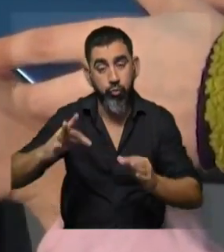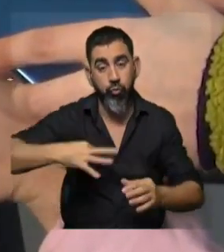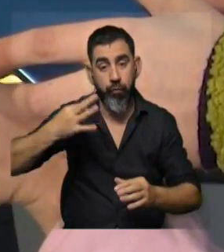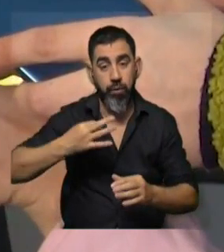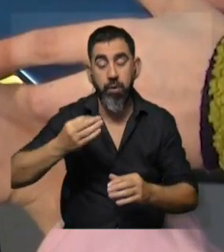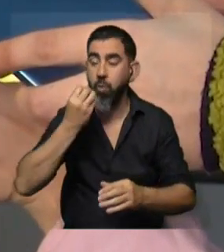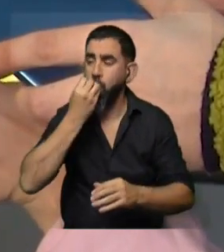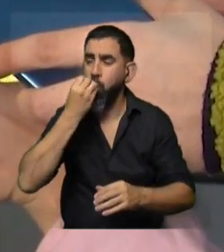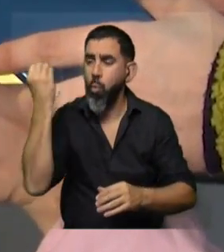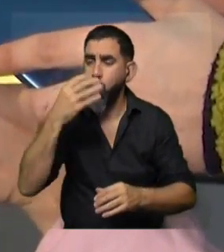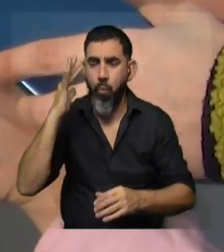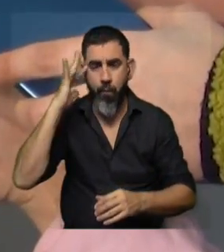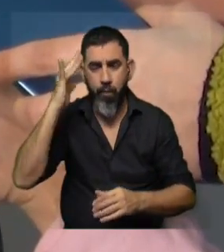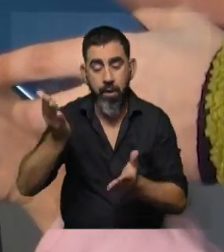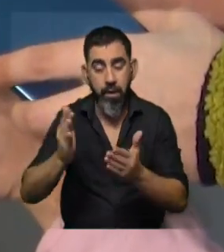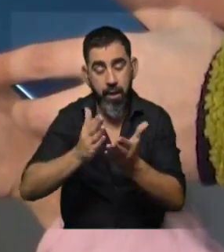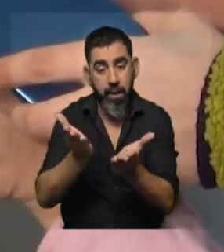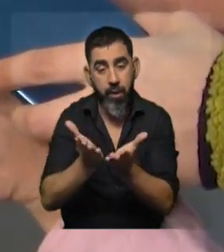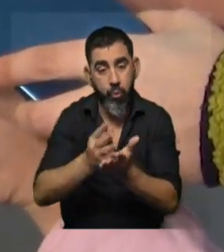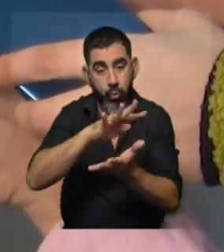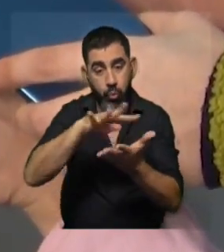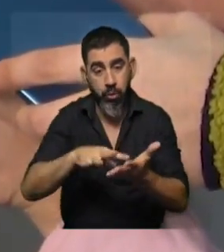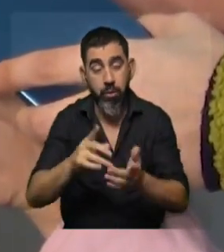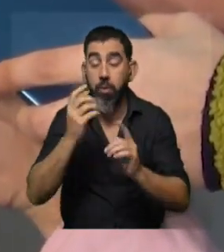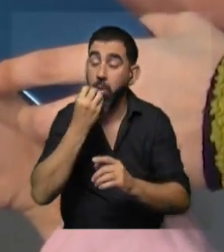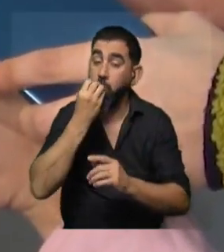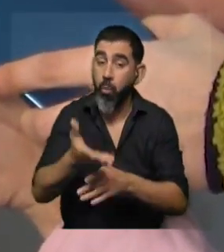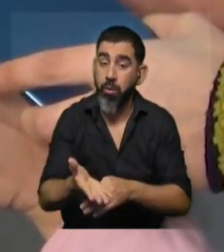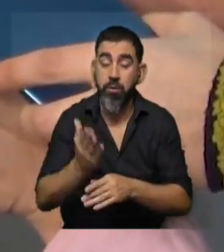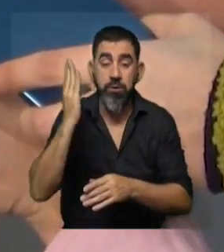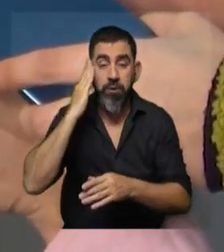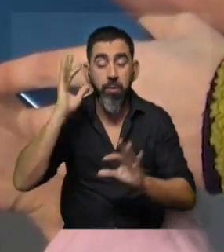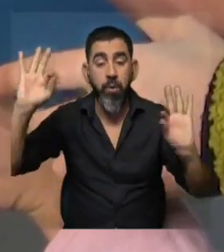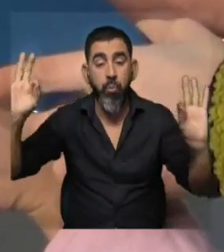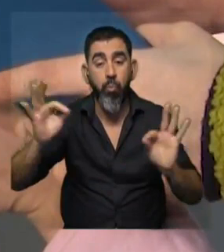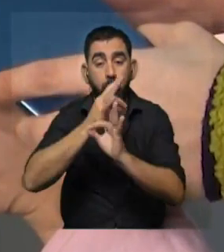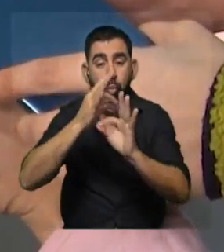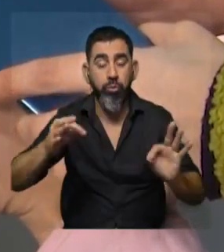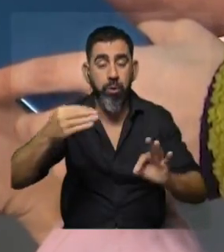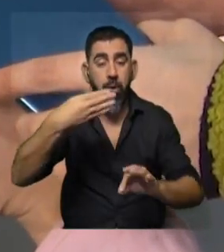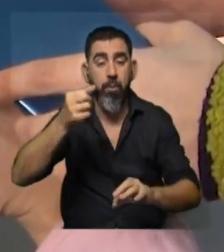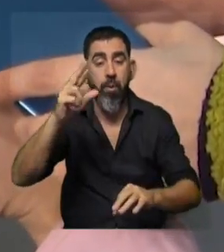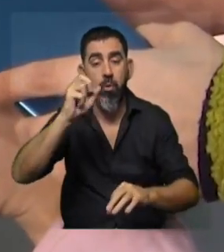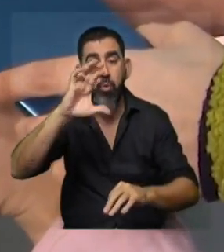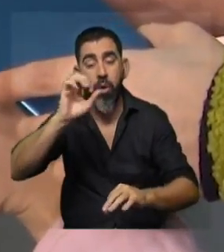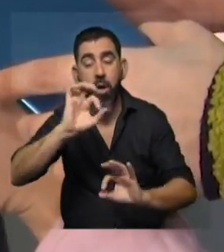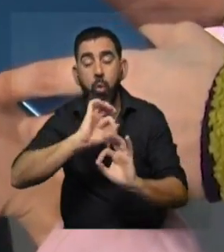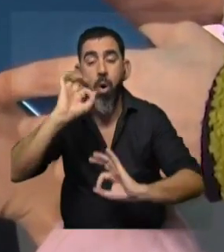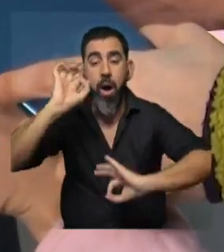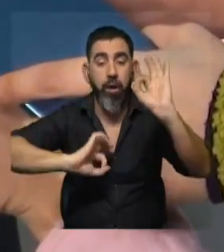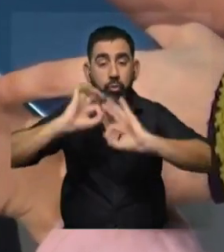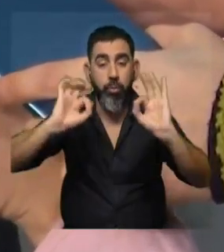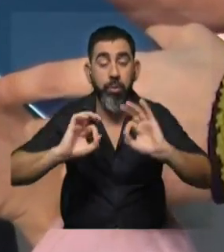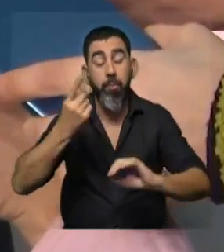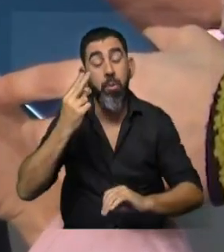es muy buena y es muy bueno estudiarla también me parece muy bueno saber música barroca o saber astronomía ahora